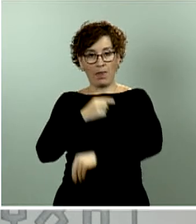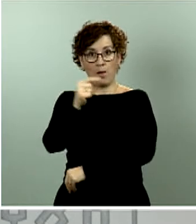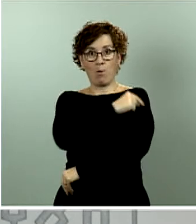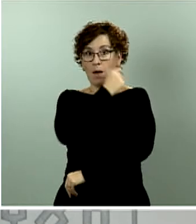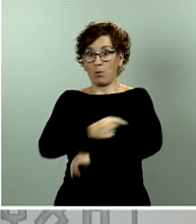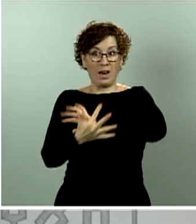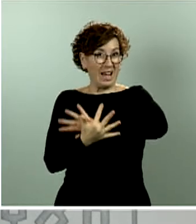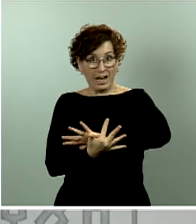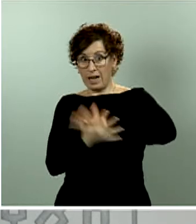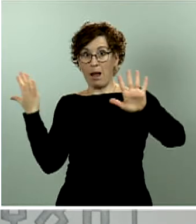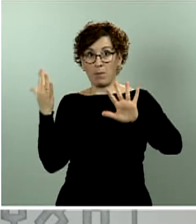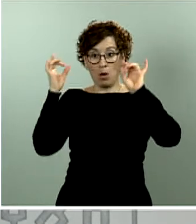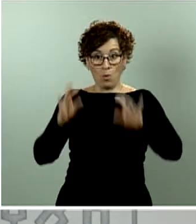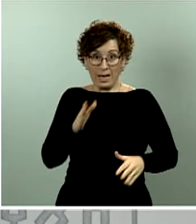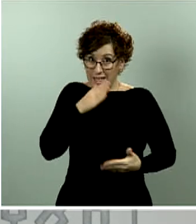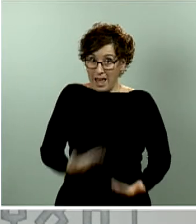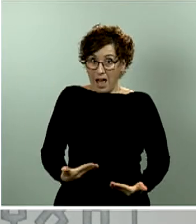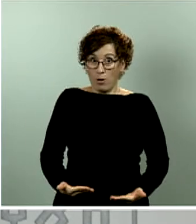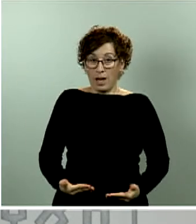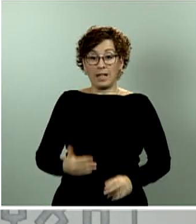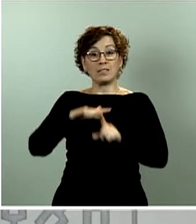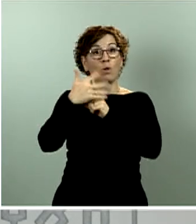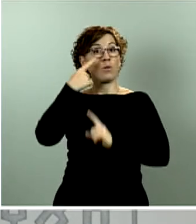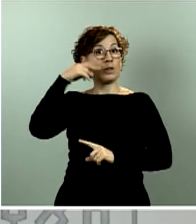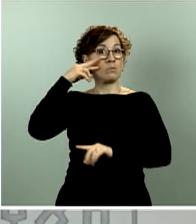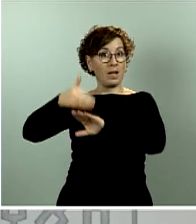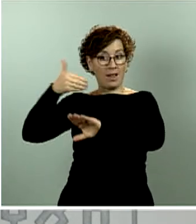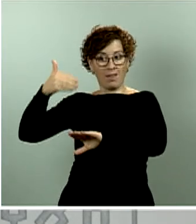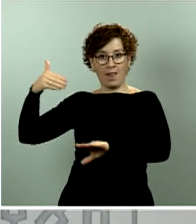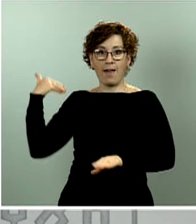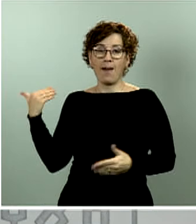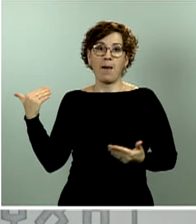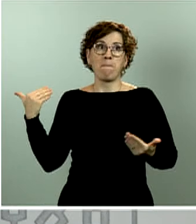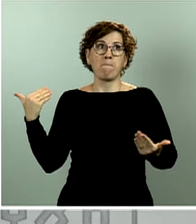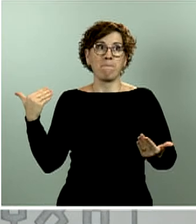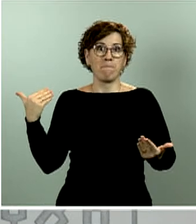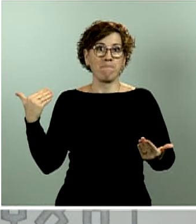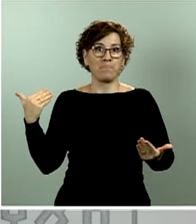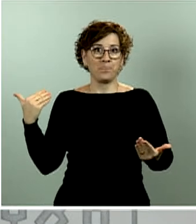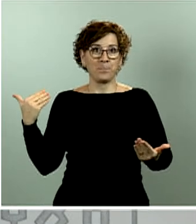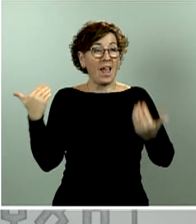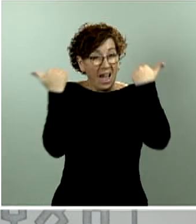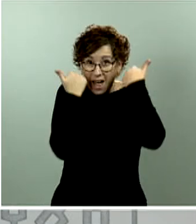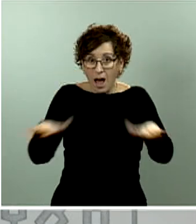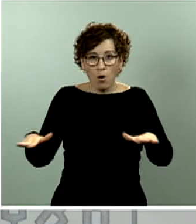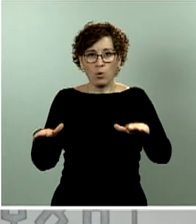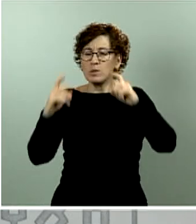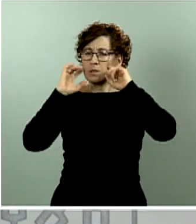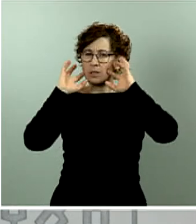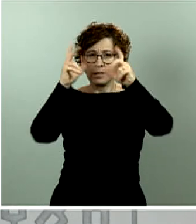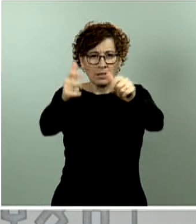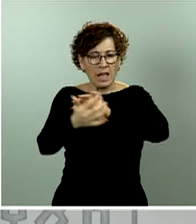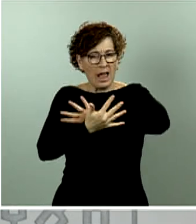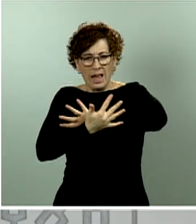ahora, sí que les puedo decir que no son cosas, por muy rápidas que se hagan comparado con otras